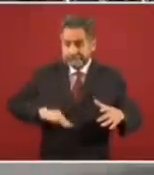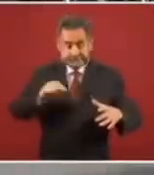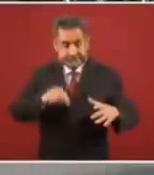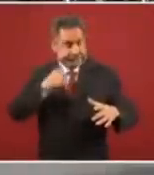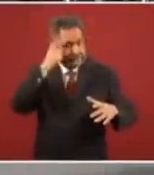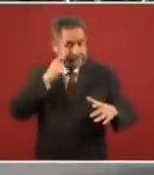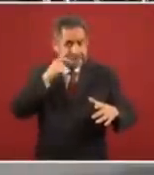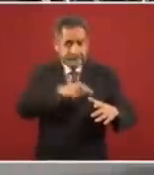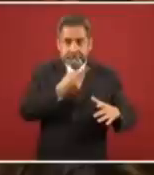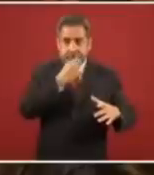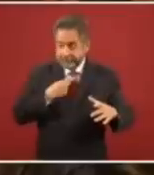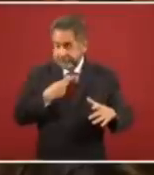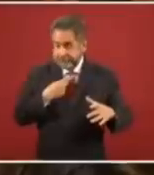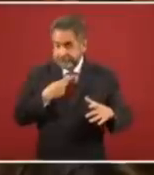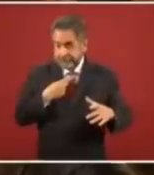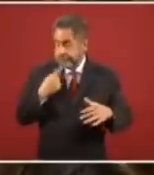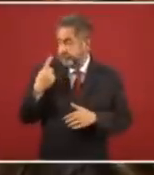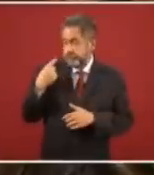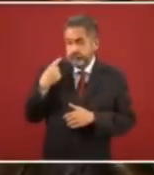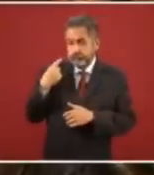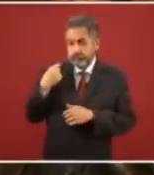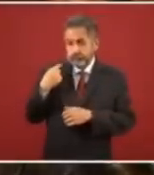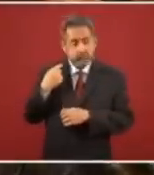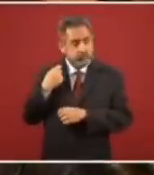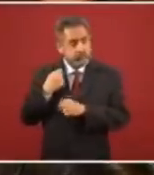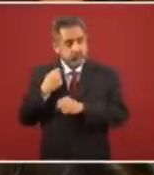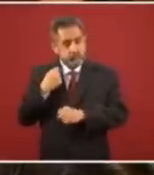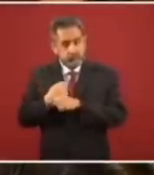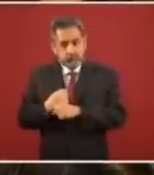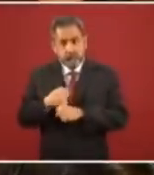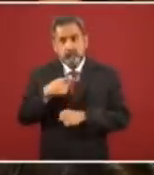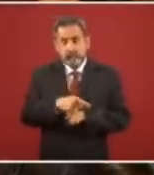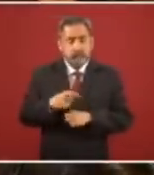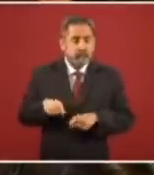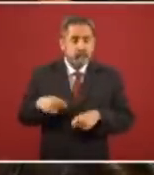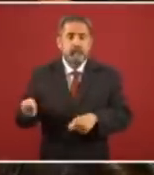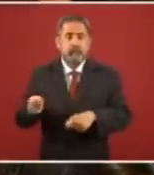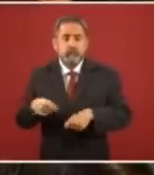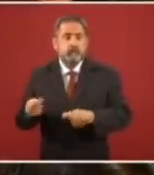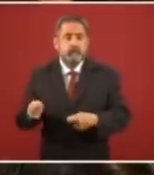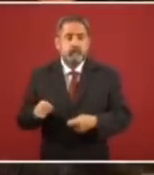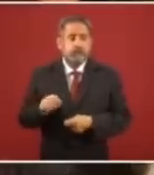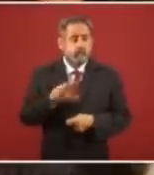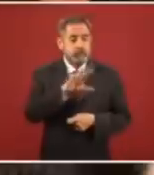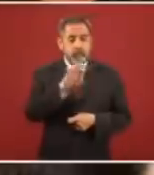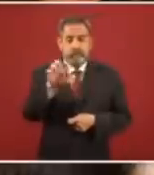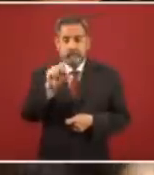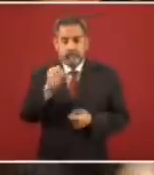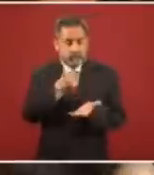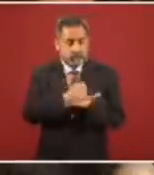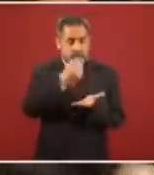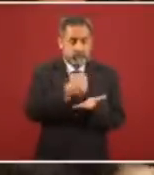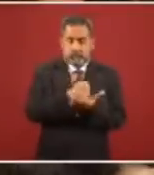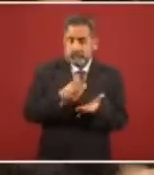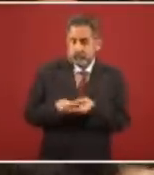me dijo que en el último año, ha sacado 560 constancias para